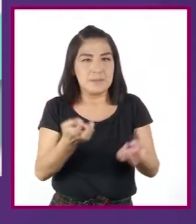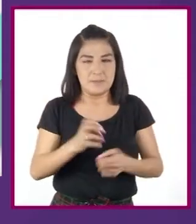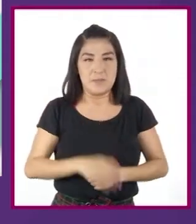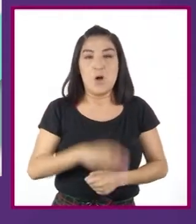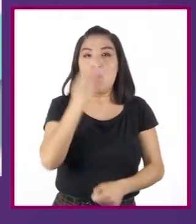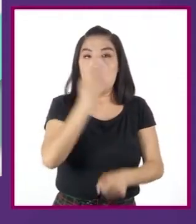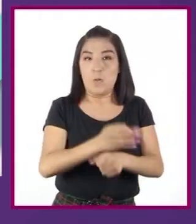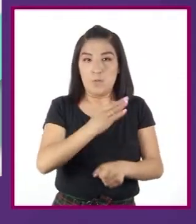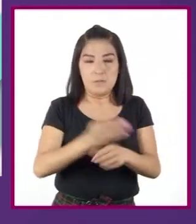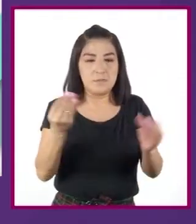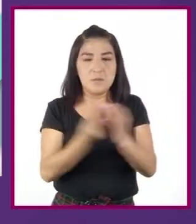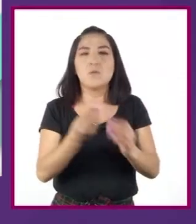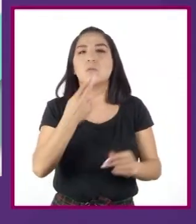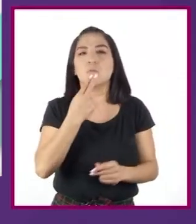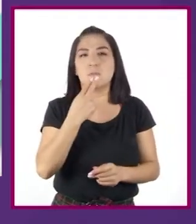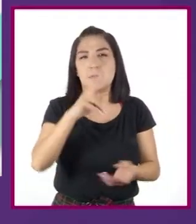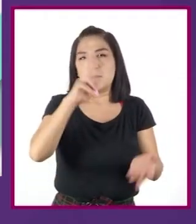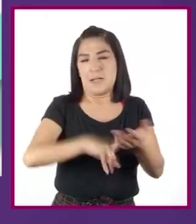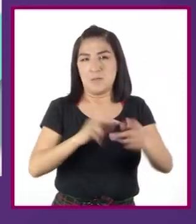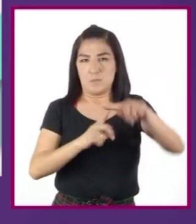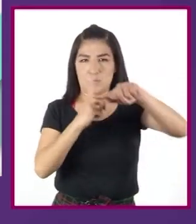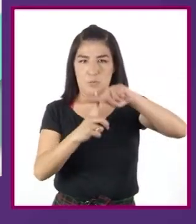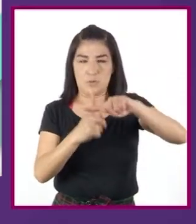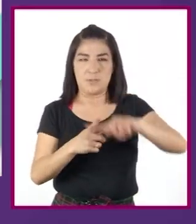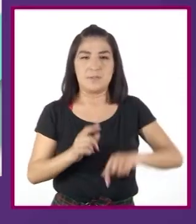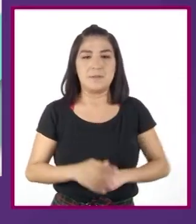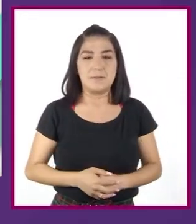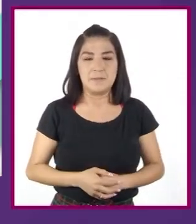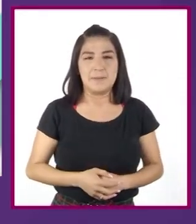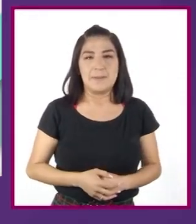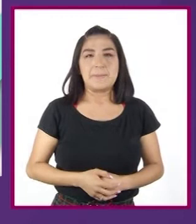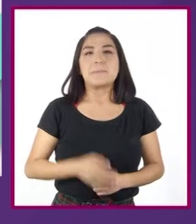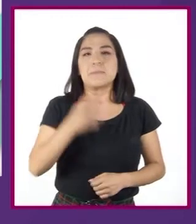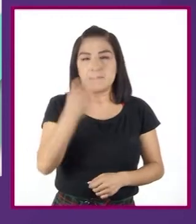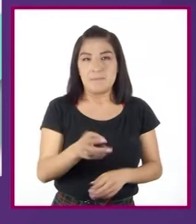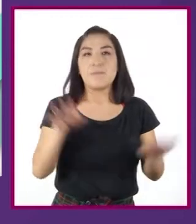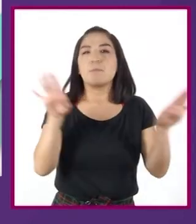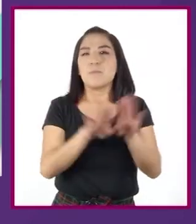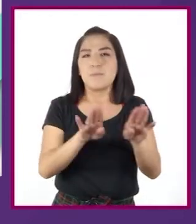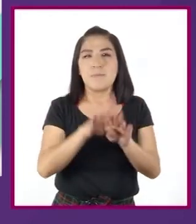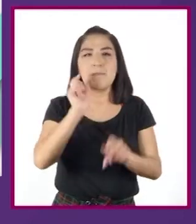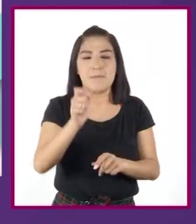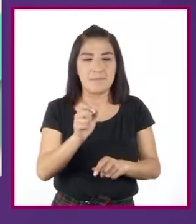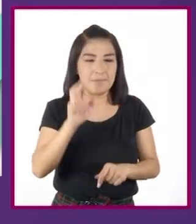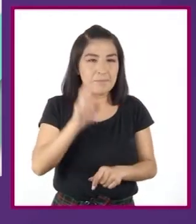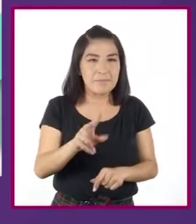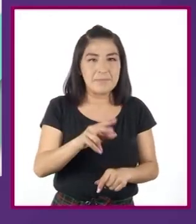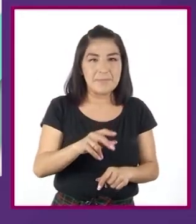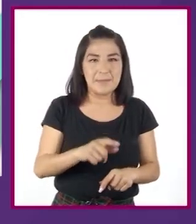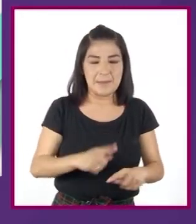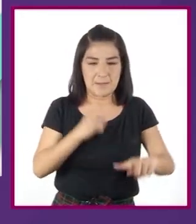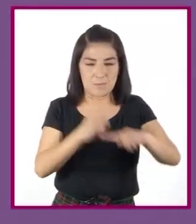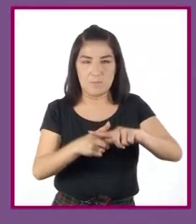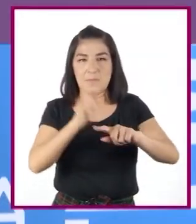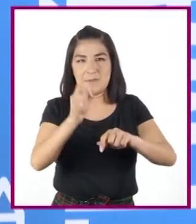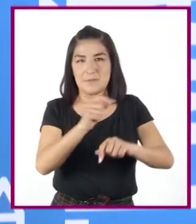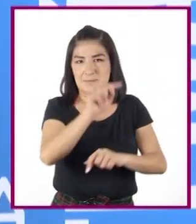sesión solo se utilizarán valores positivos, así que emplearemos el cuadrante positivo del plano